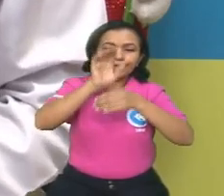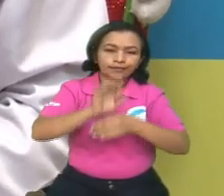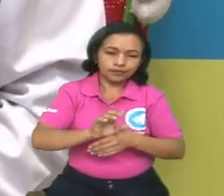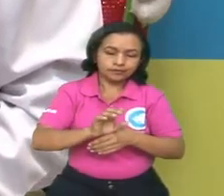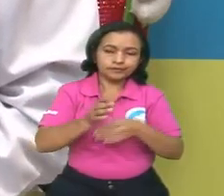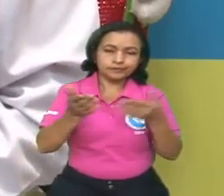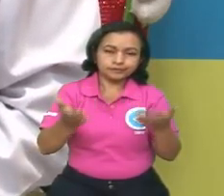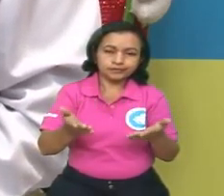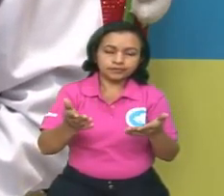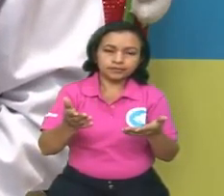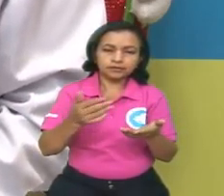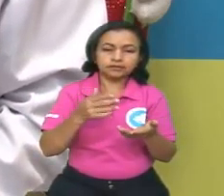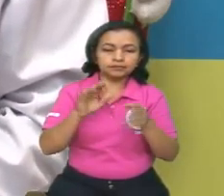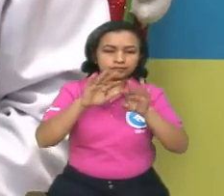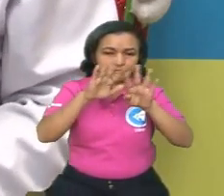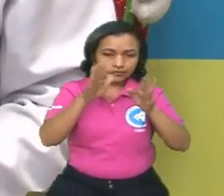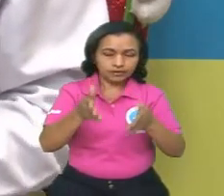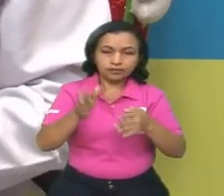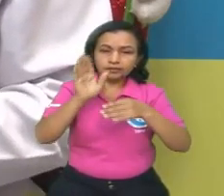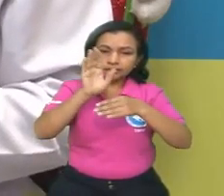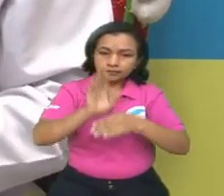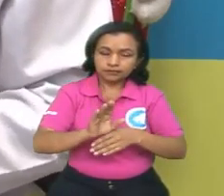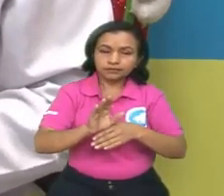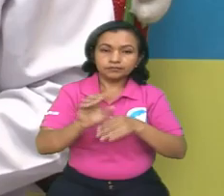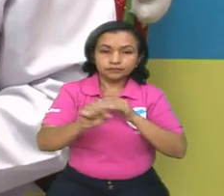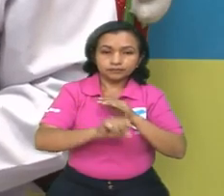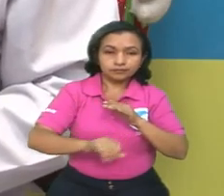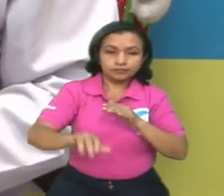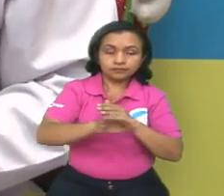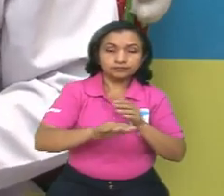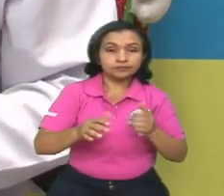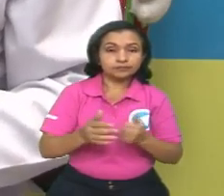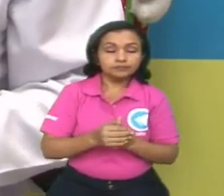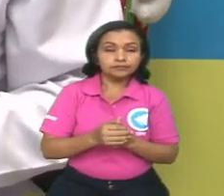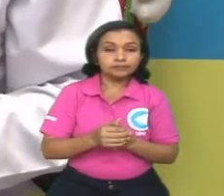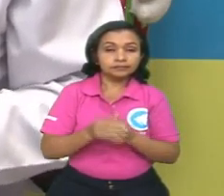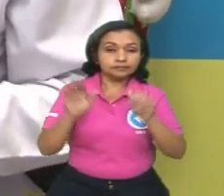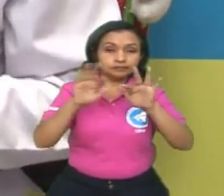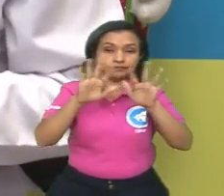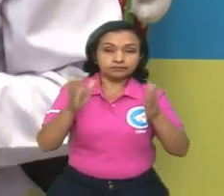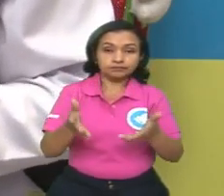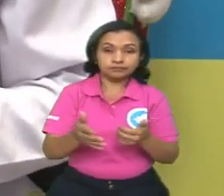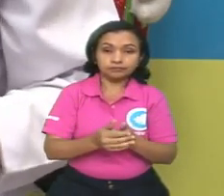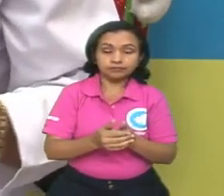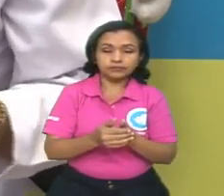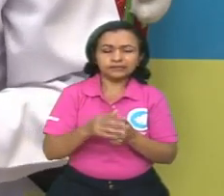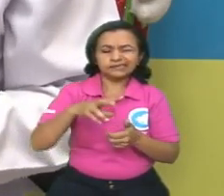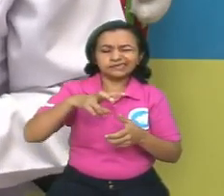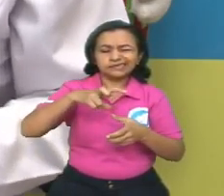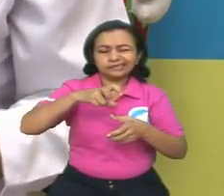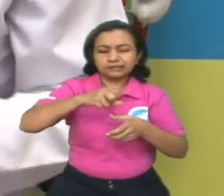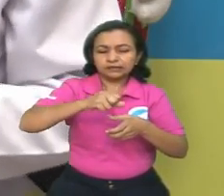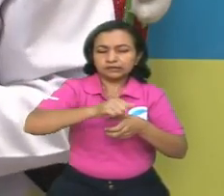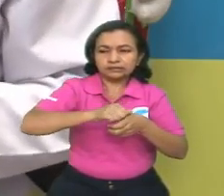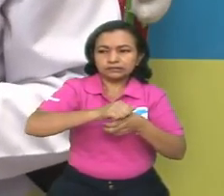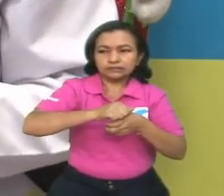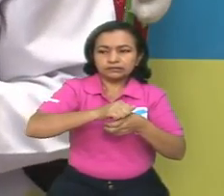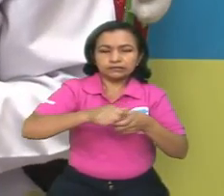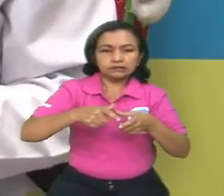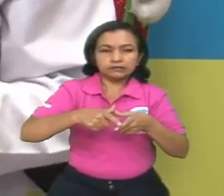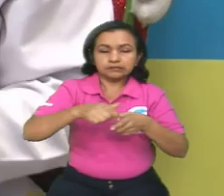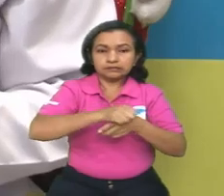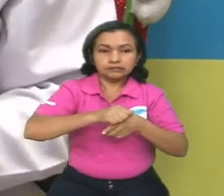pues costumbre que tenemos en nuestra sociedad, que hay pacientes que hasta se ponen limón, se lavan con esto, se lavan mucho.